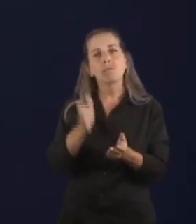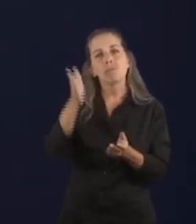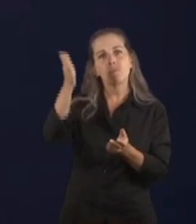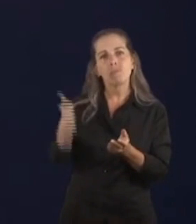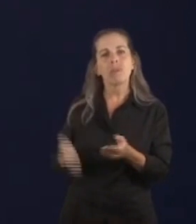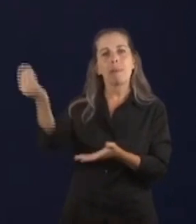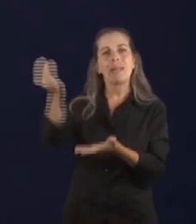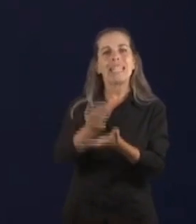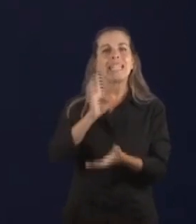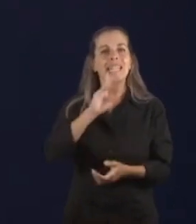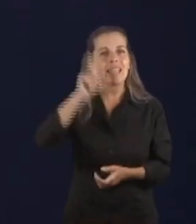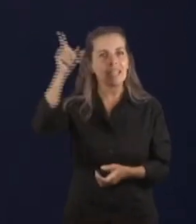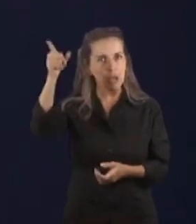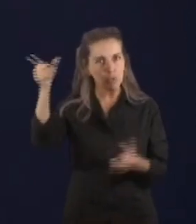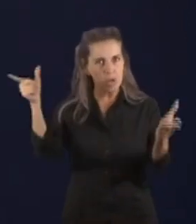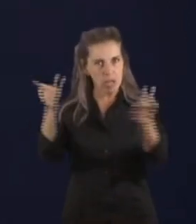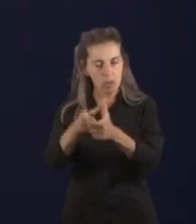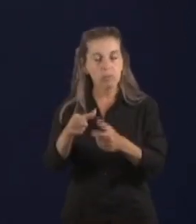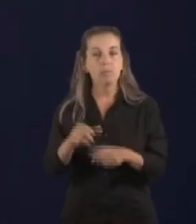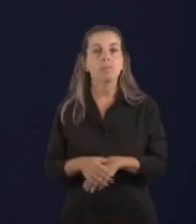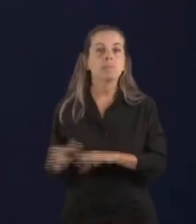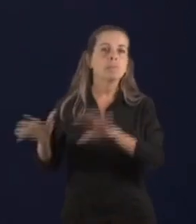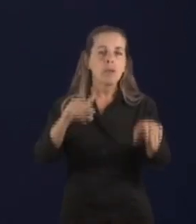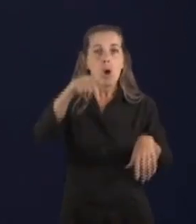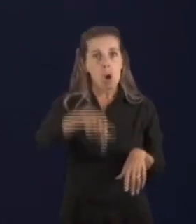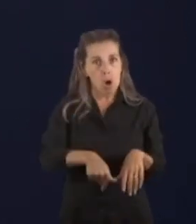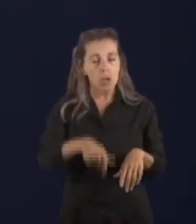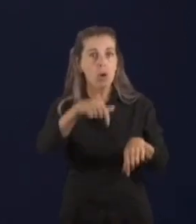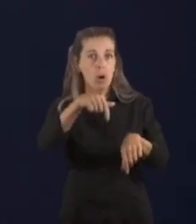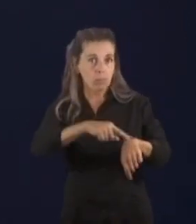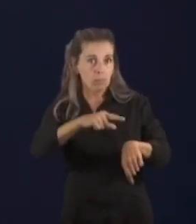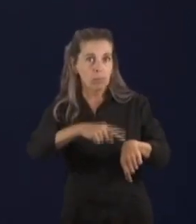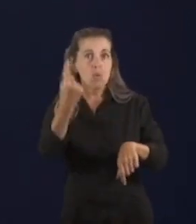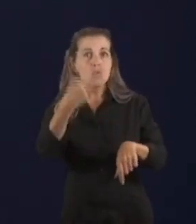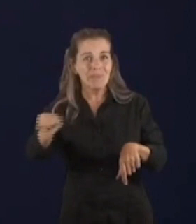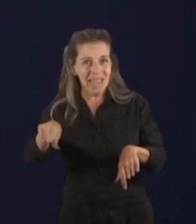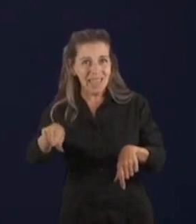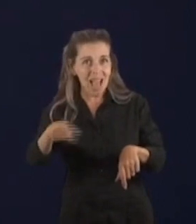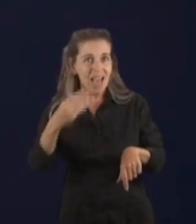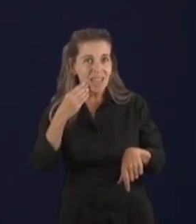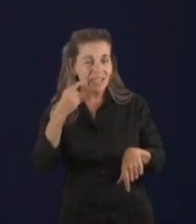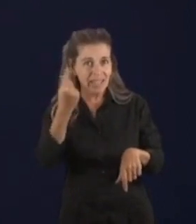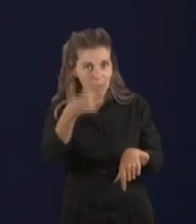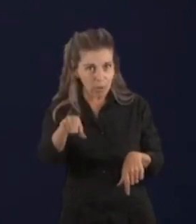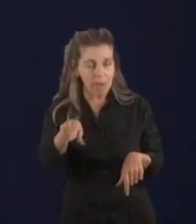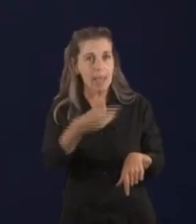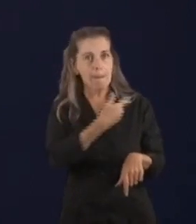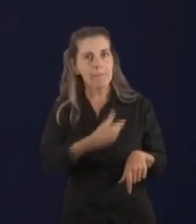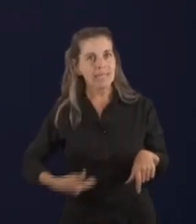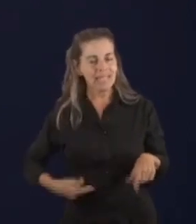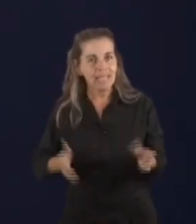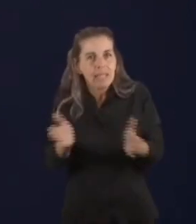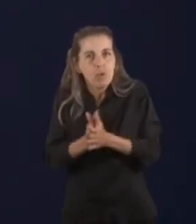blinken y hoy a las 13:30 horas el el presidente y la